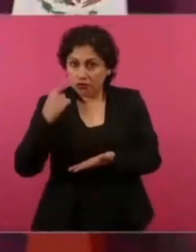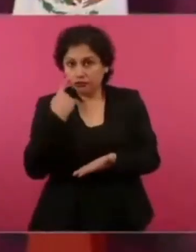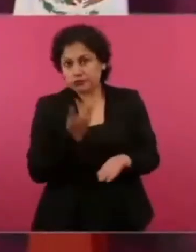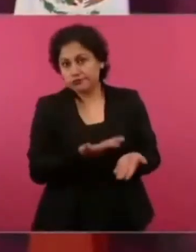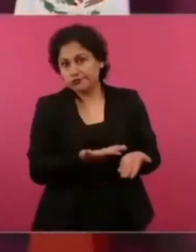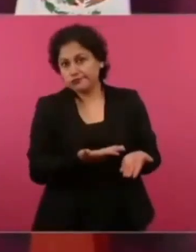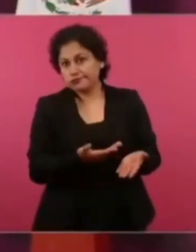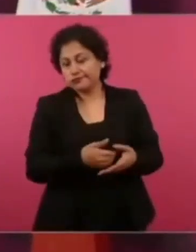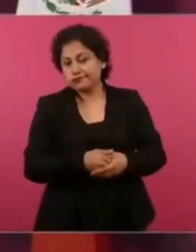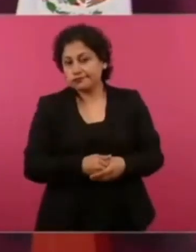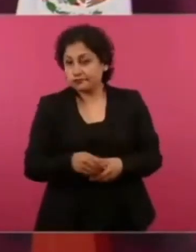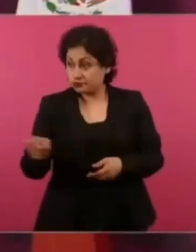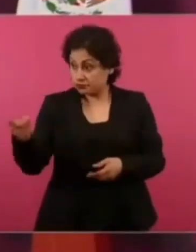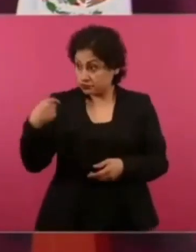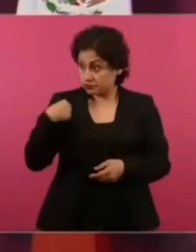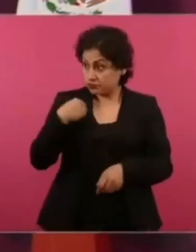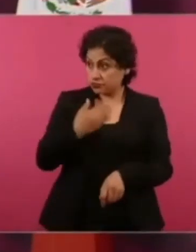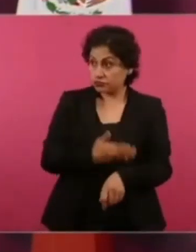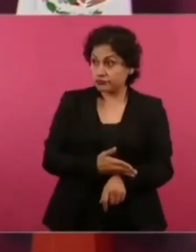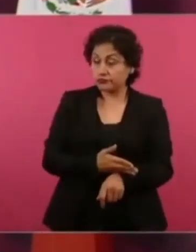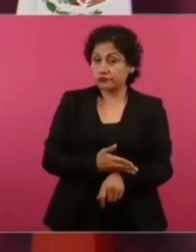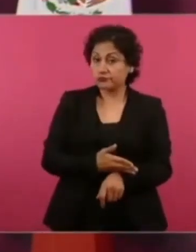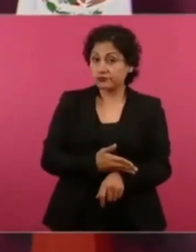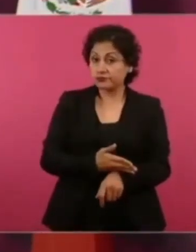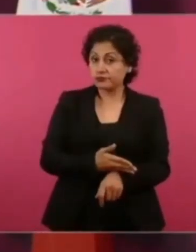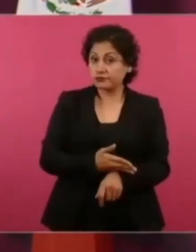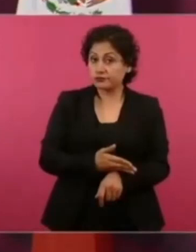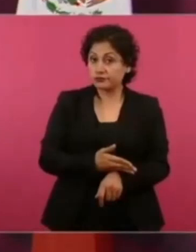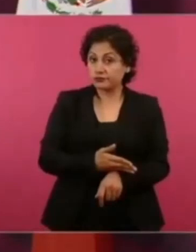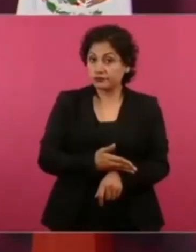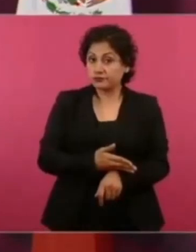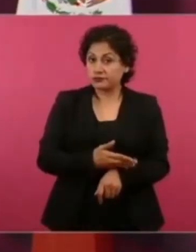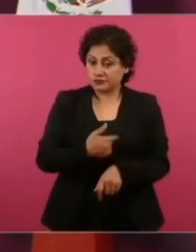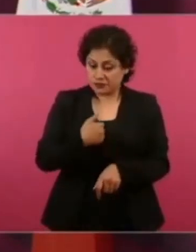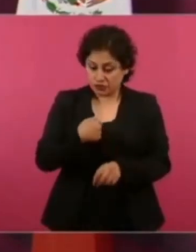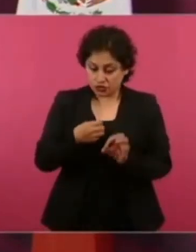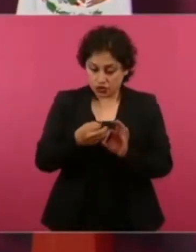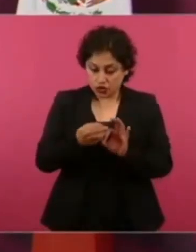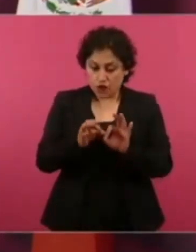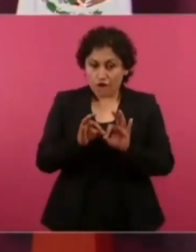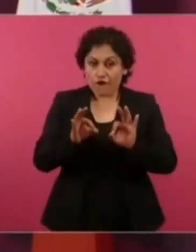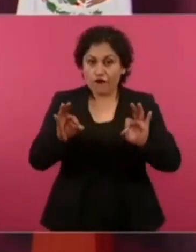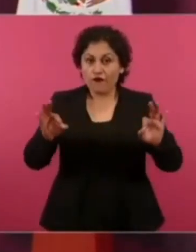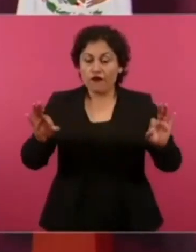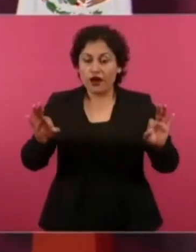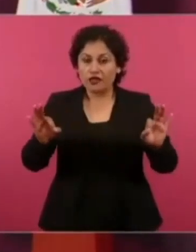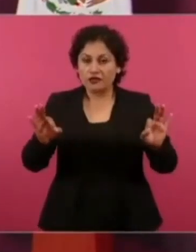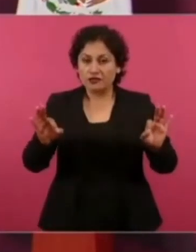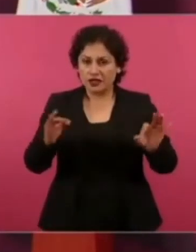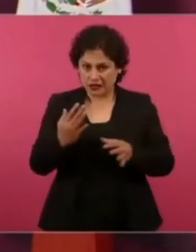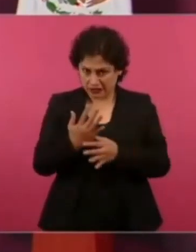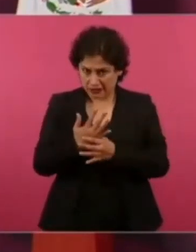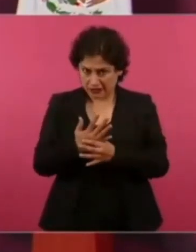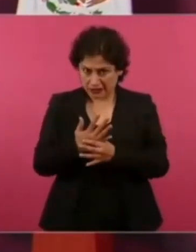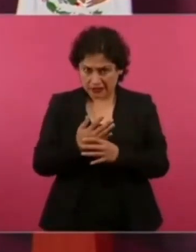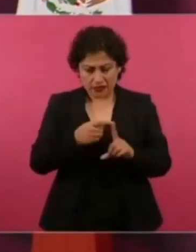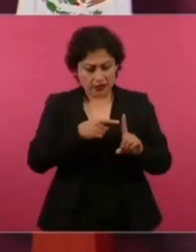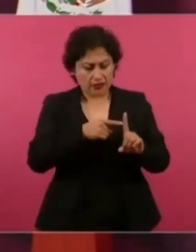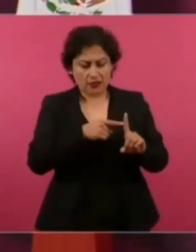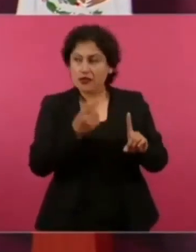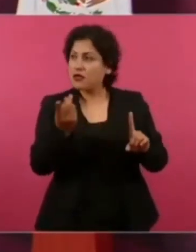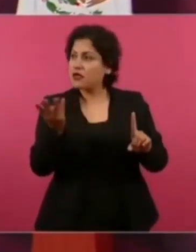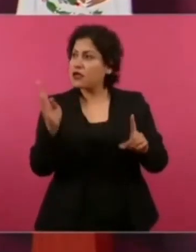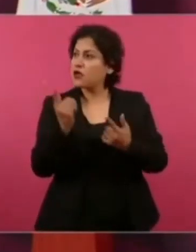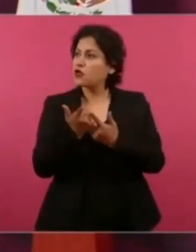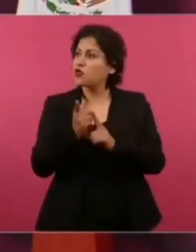por lo que me acusa el tribunal, por decir, fue elegida por un grupo de hombres